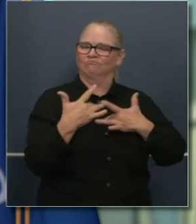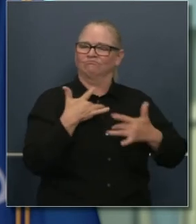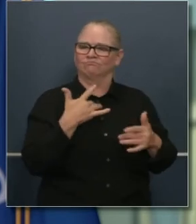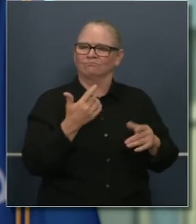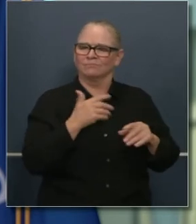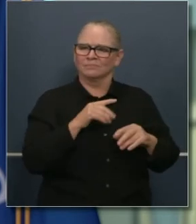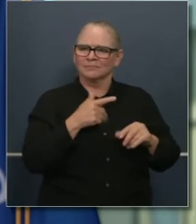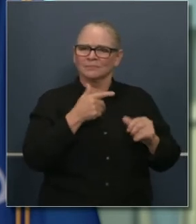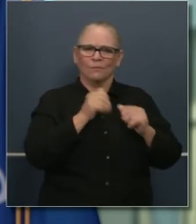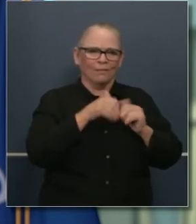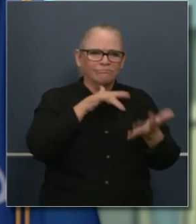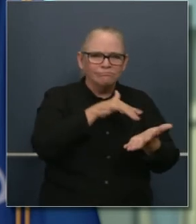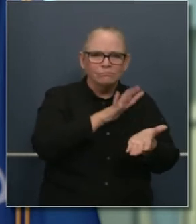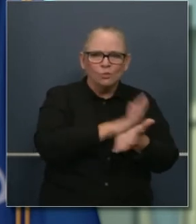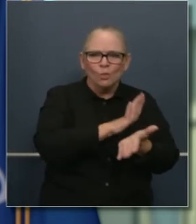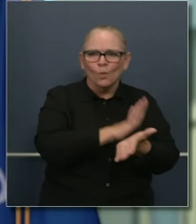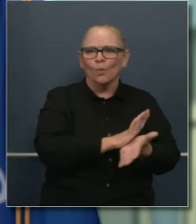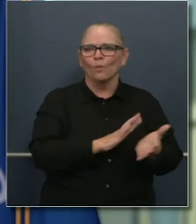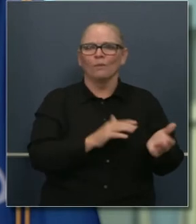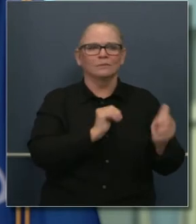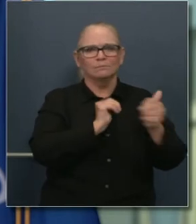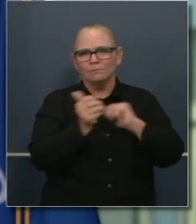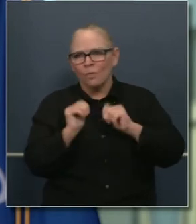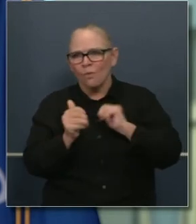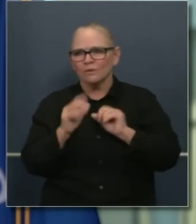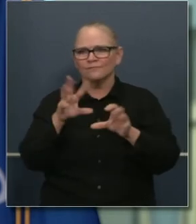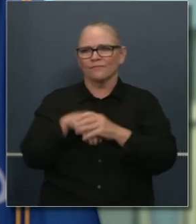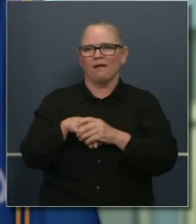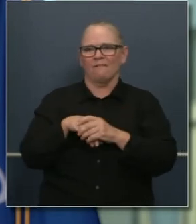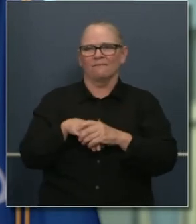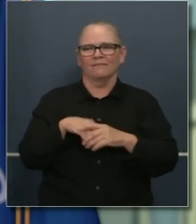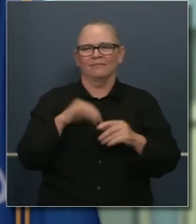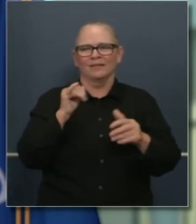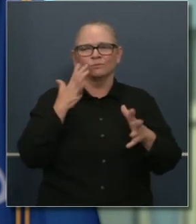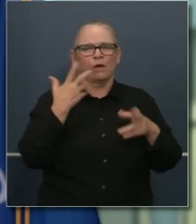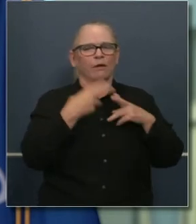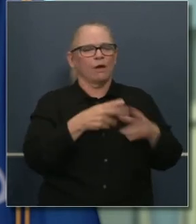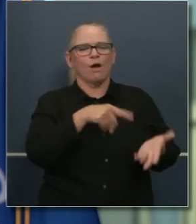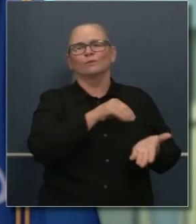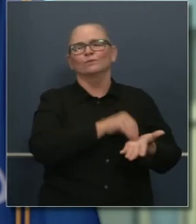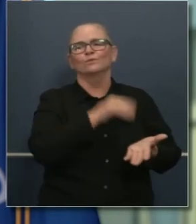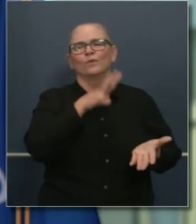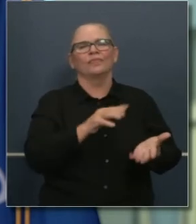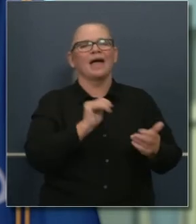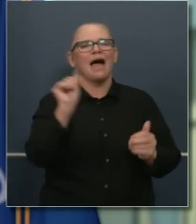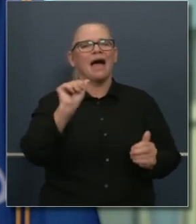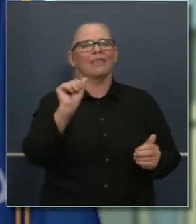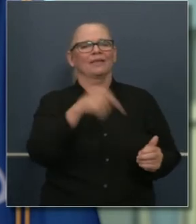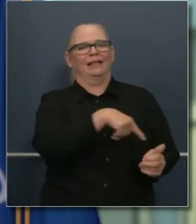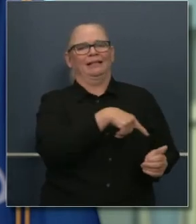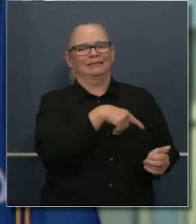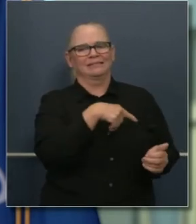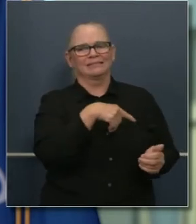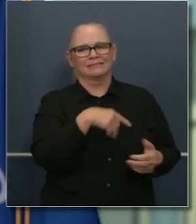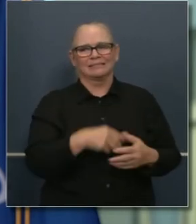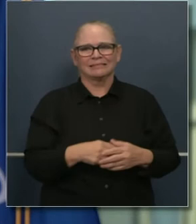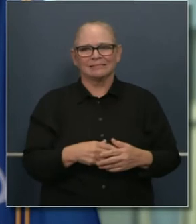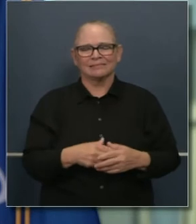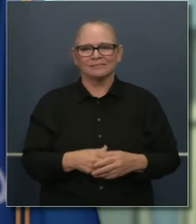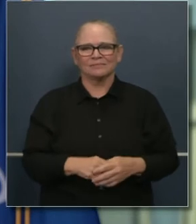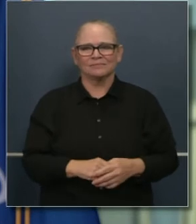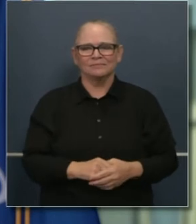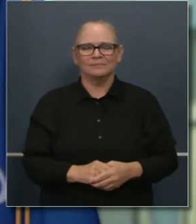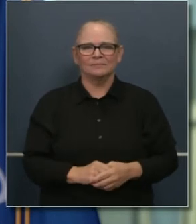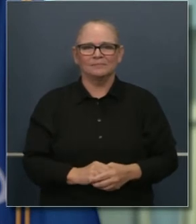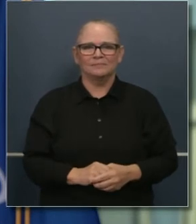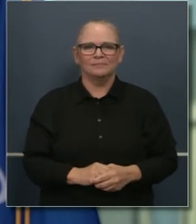debe ser un paradigma académico por definición eso es lo que es un atleta estudiante se supone que eso es lo